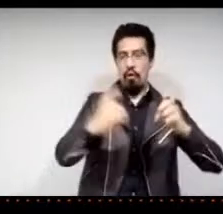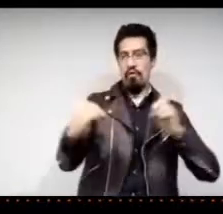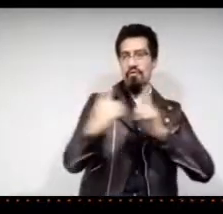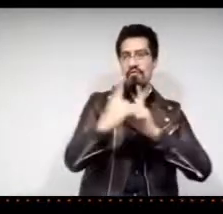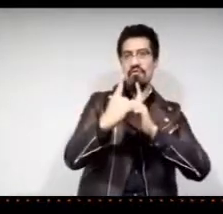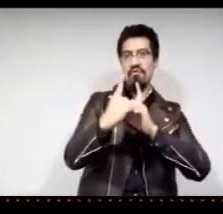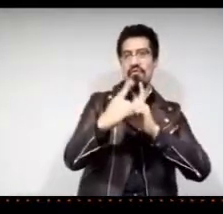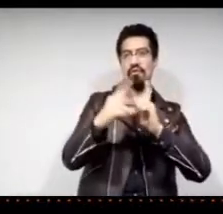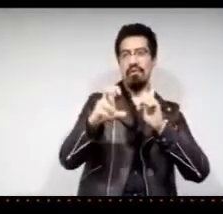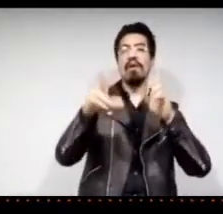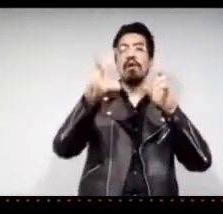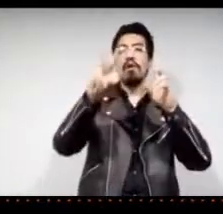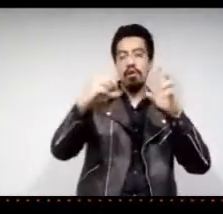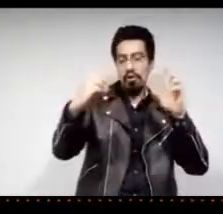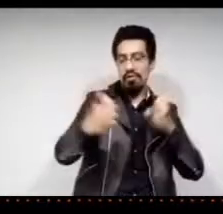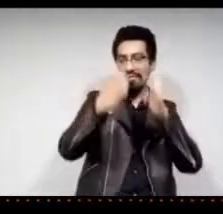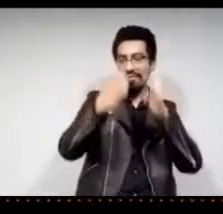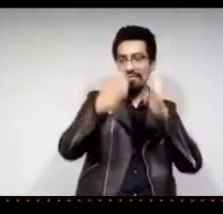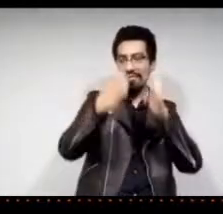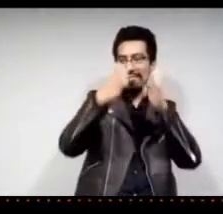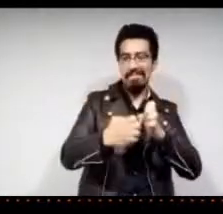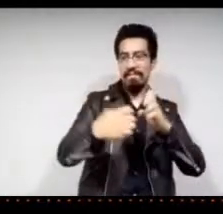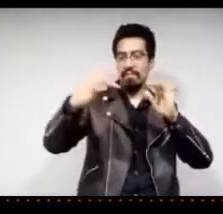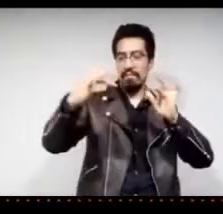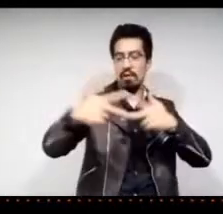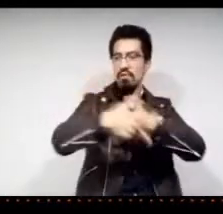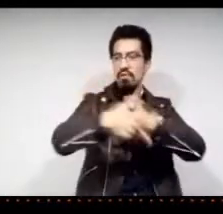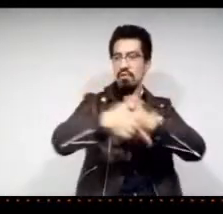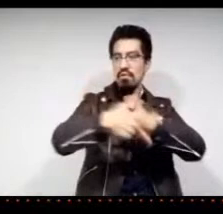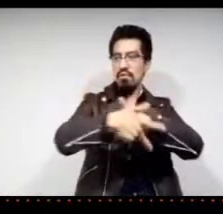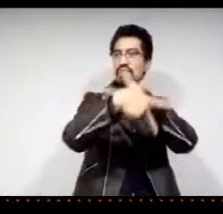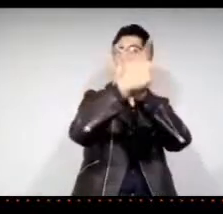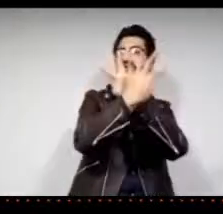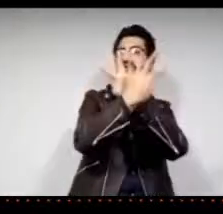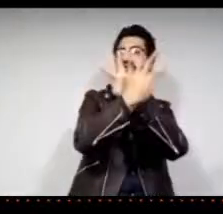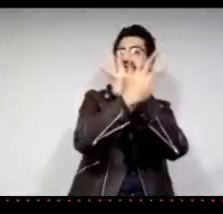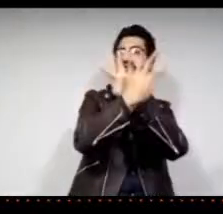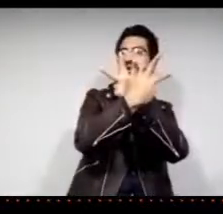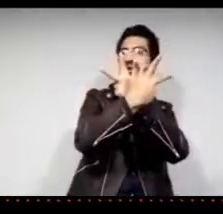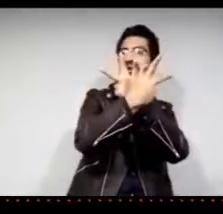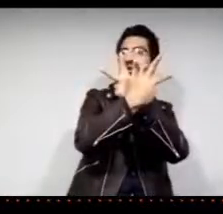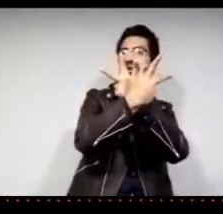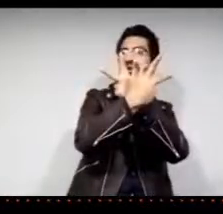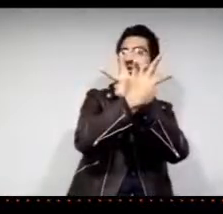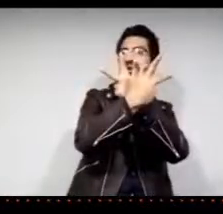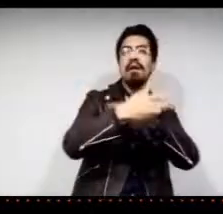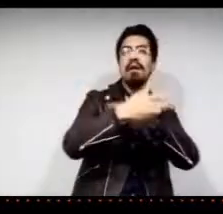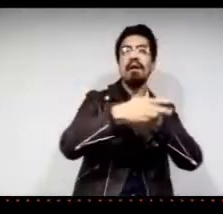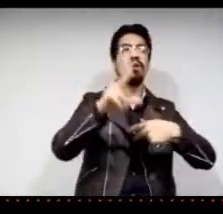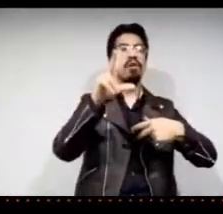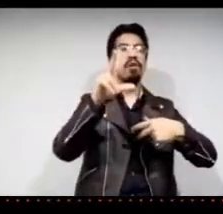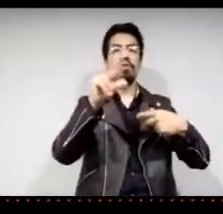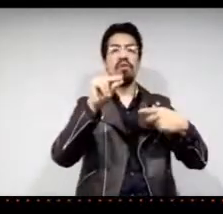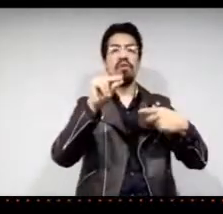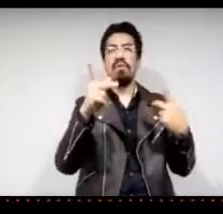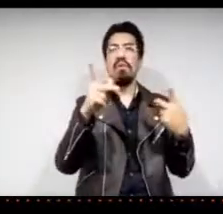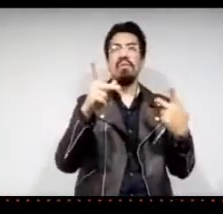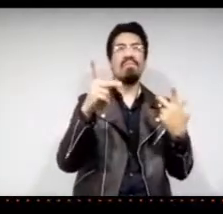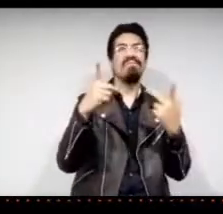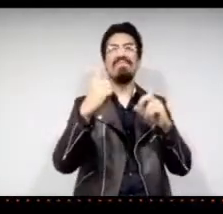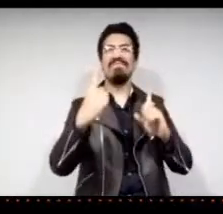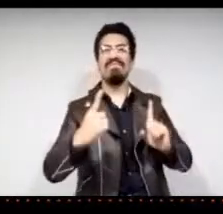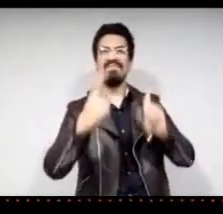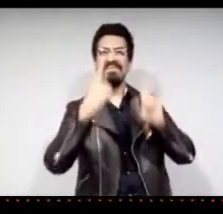que todo lo que hacemos a distancia o en línea no hay presencia. Estas cuestiones tan